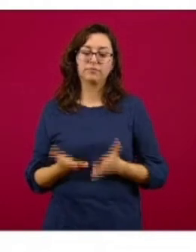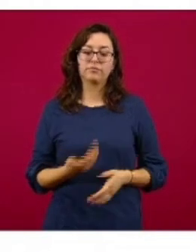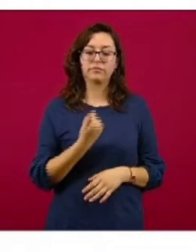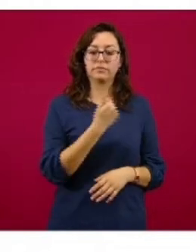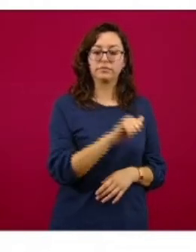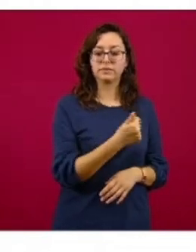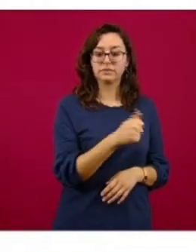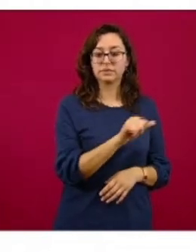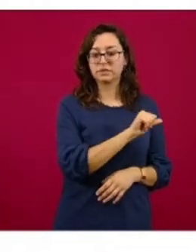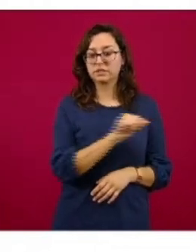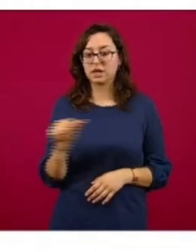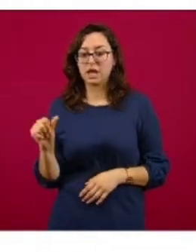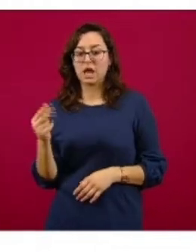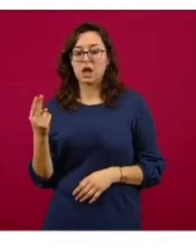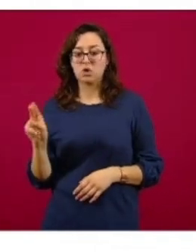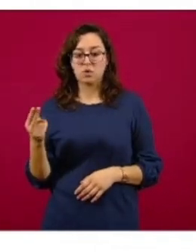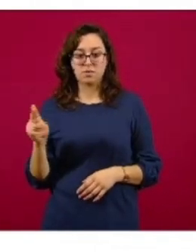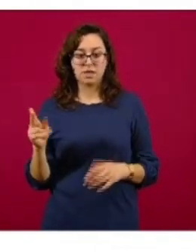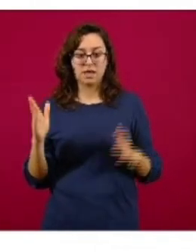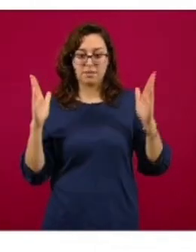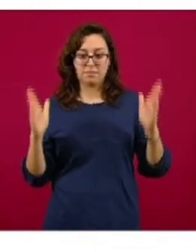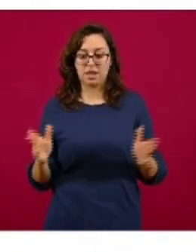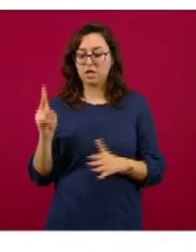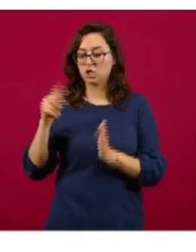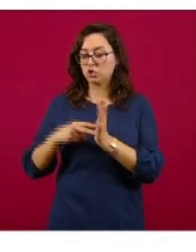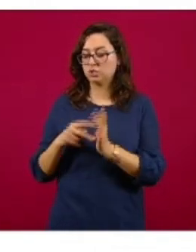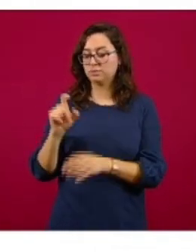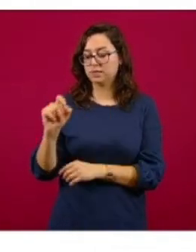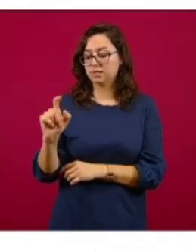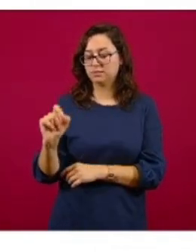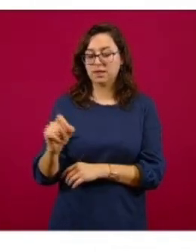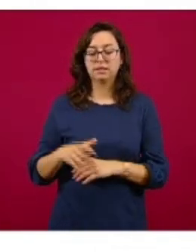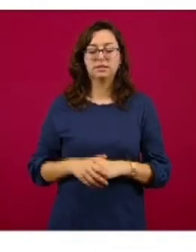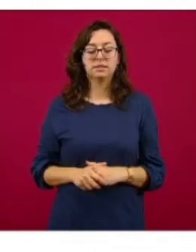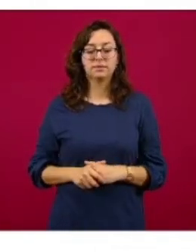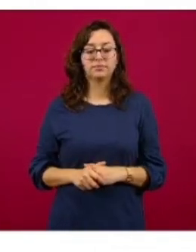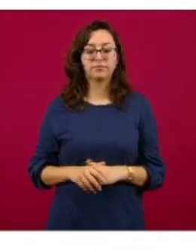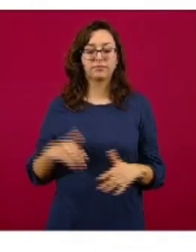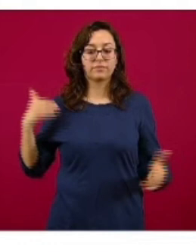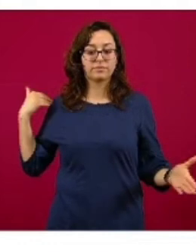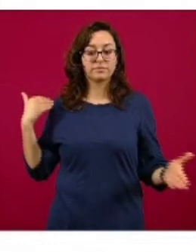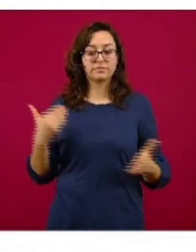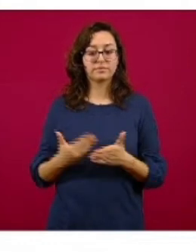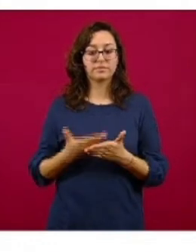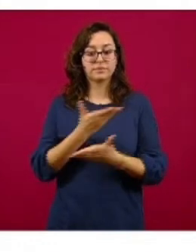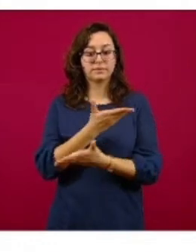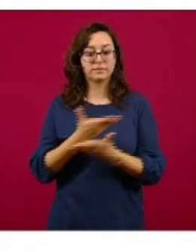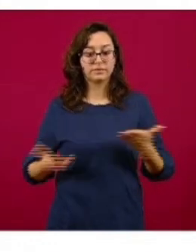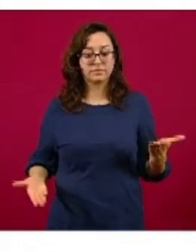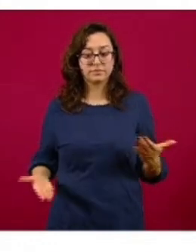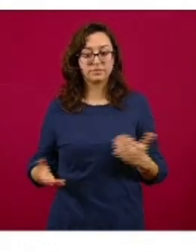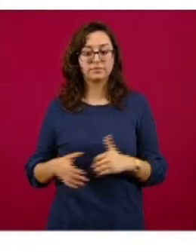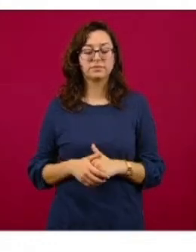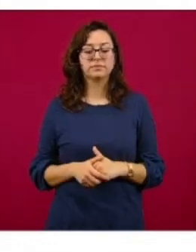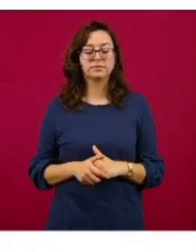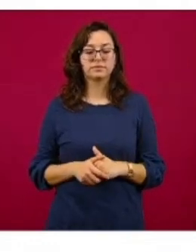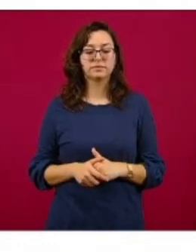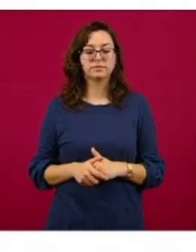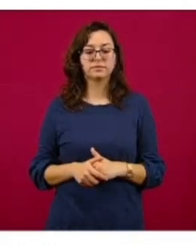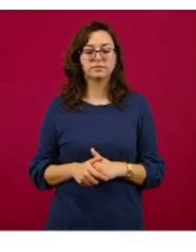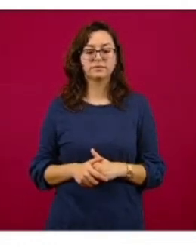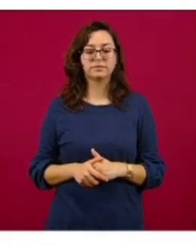cabo de agosto al 15 de noviembre del 2020. Hasta ahora tenemos analizadas